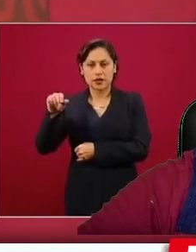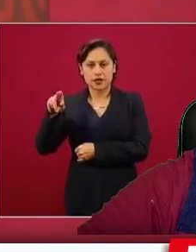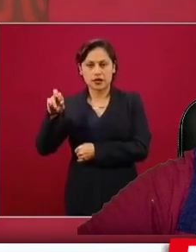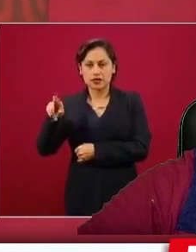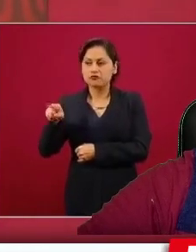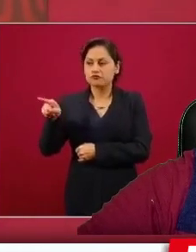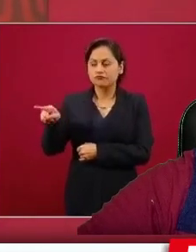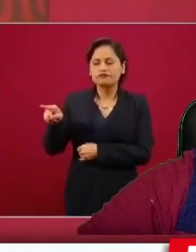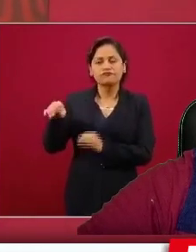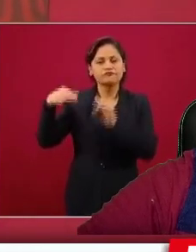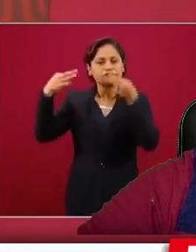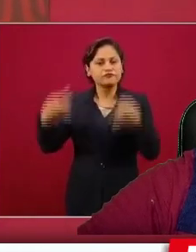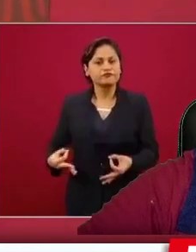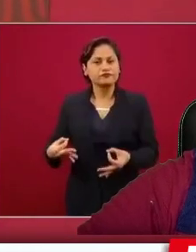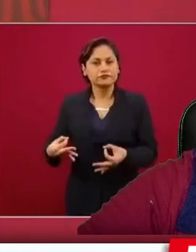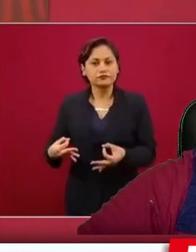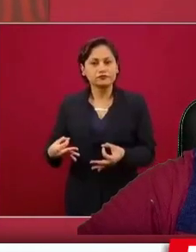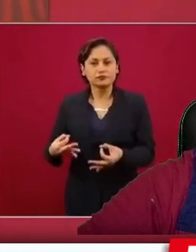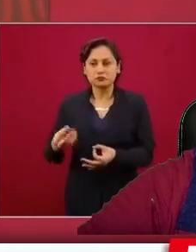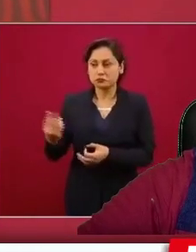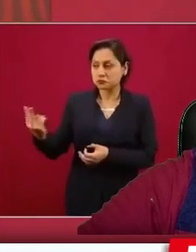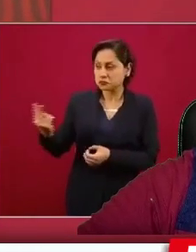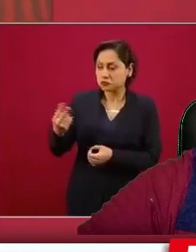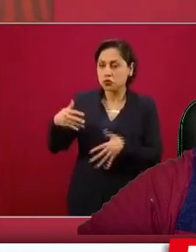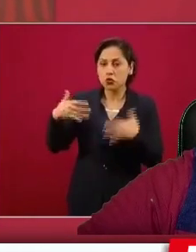Eso nos ayuda mucho.